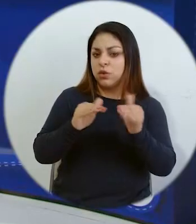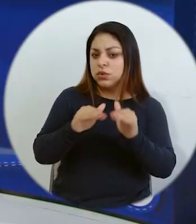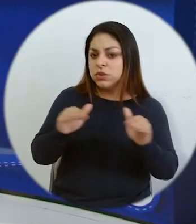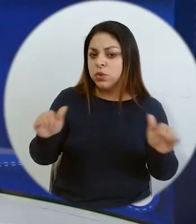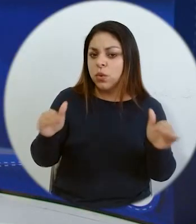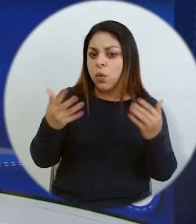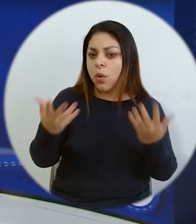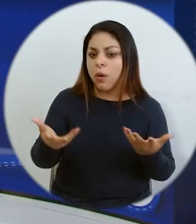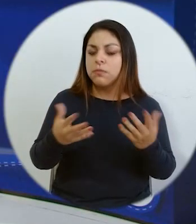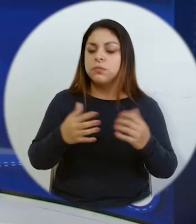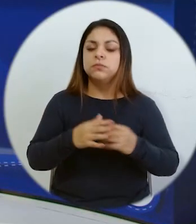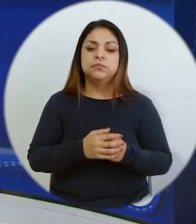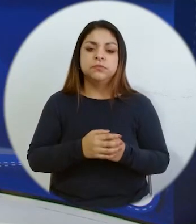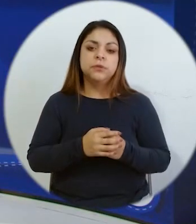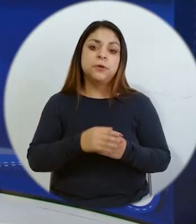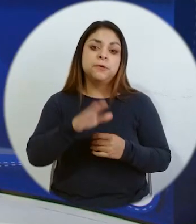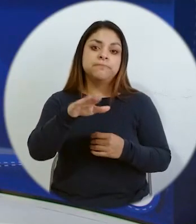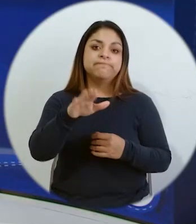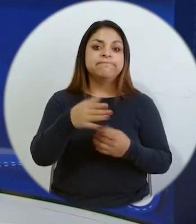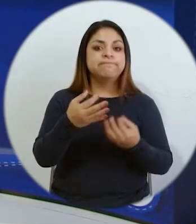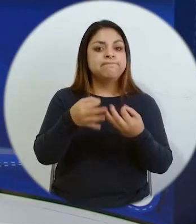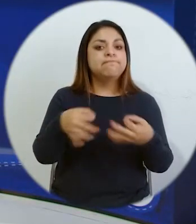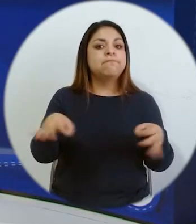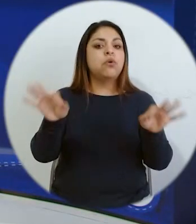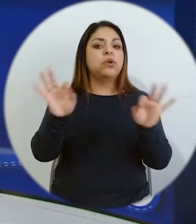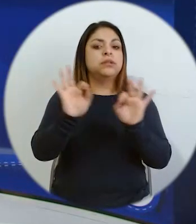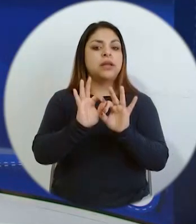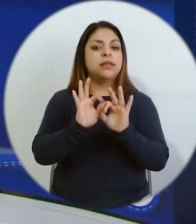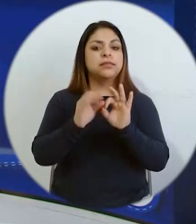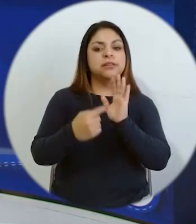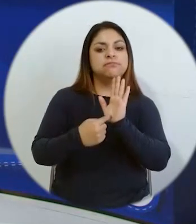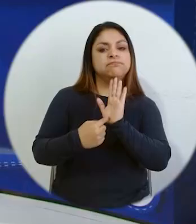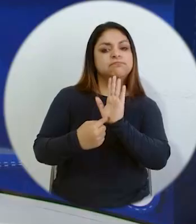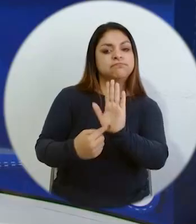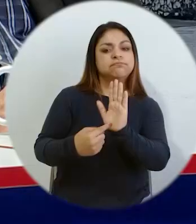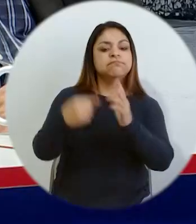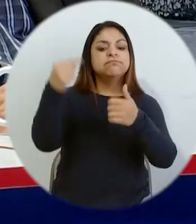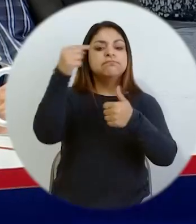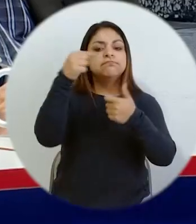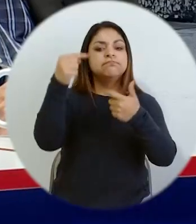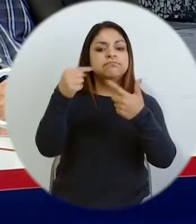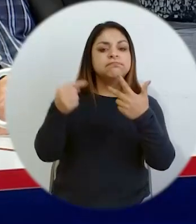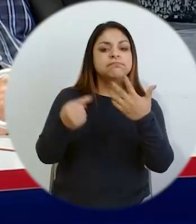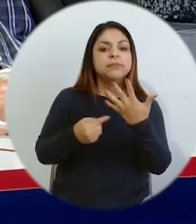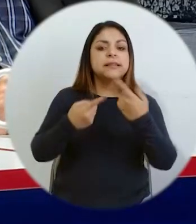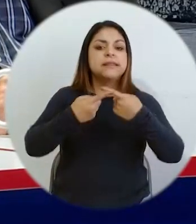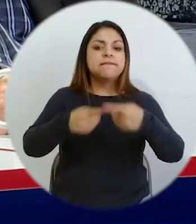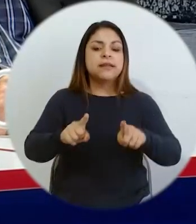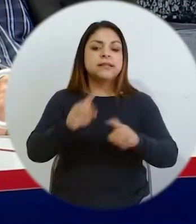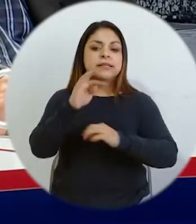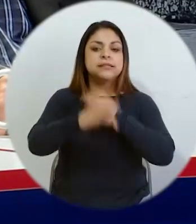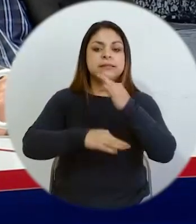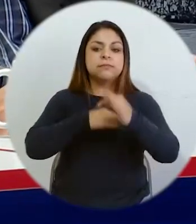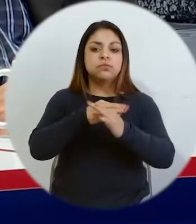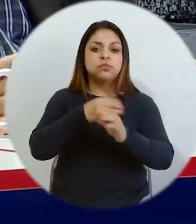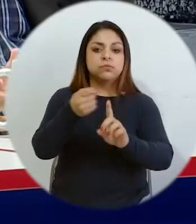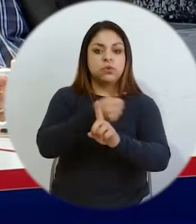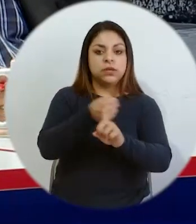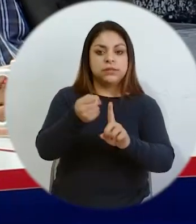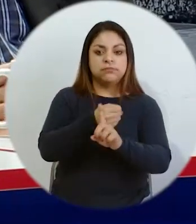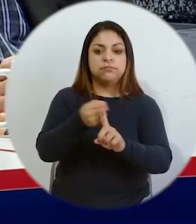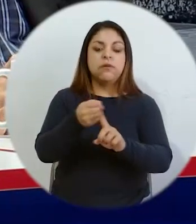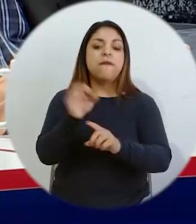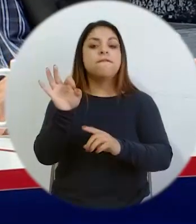adolescencia? Bueno, es importante distinguir, como decía Rocío, los diferentes tipos de violencia y las formas directas